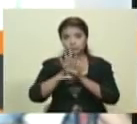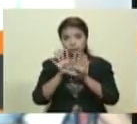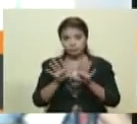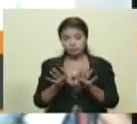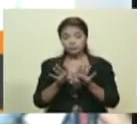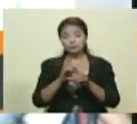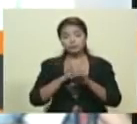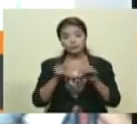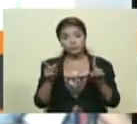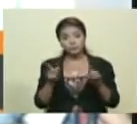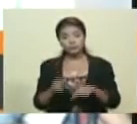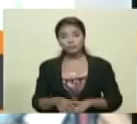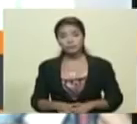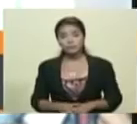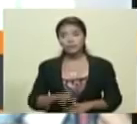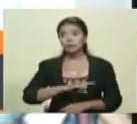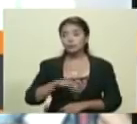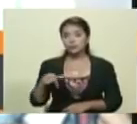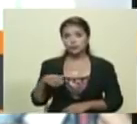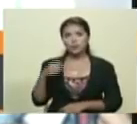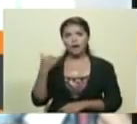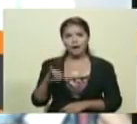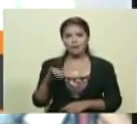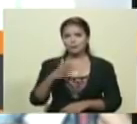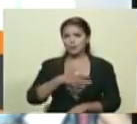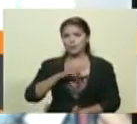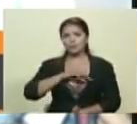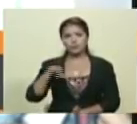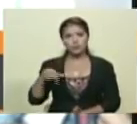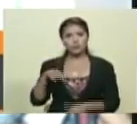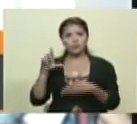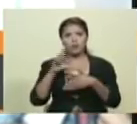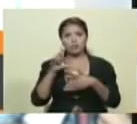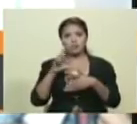Felizmente, hemos contado los latinoamericanos con